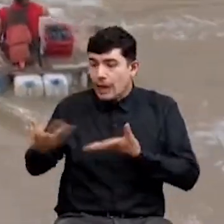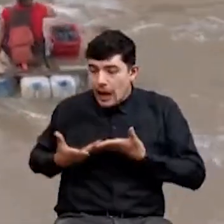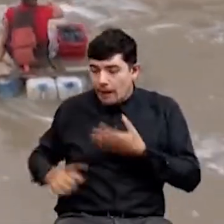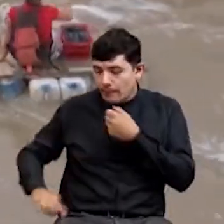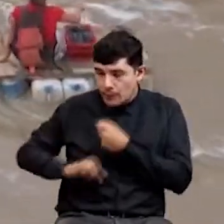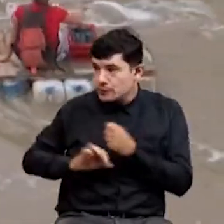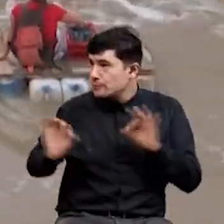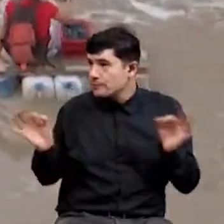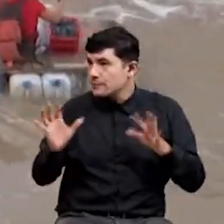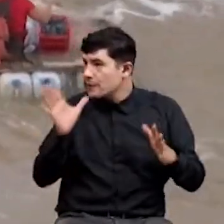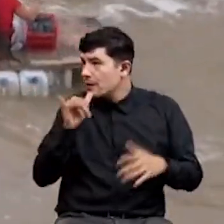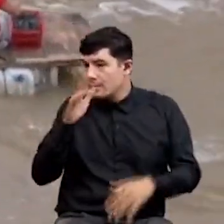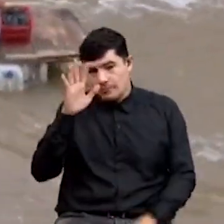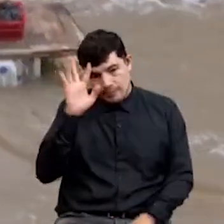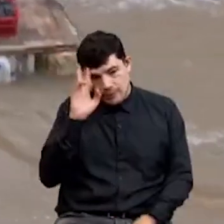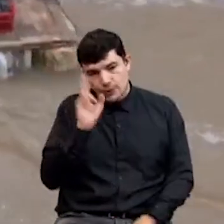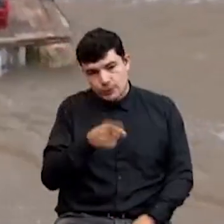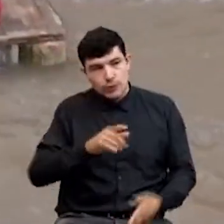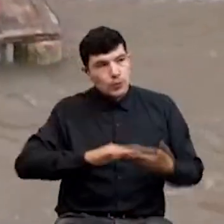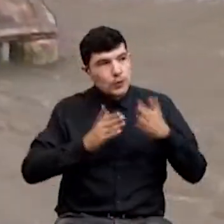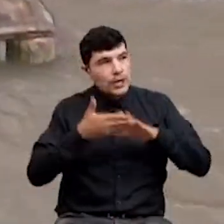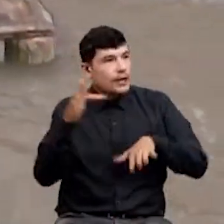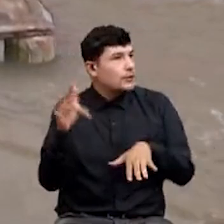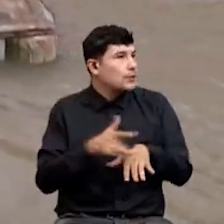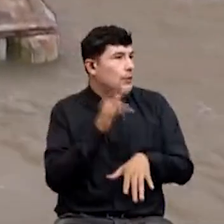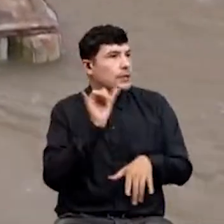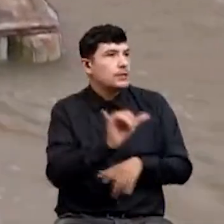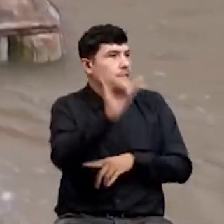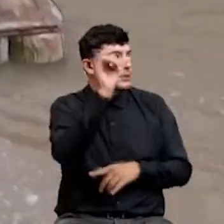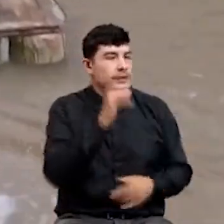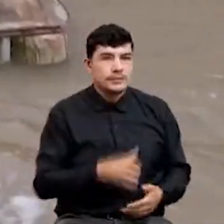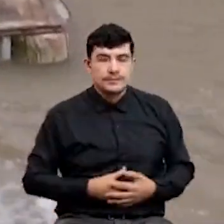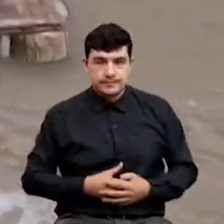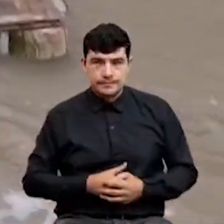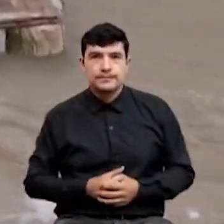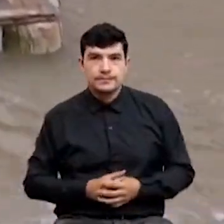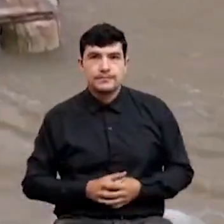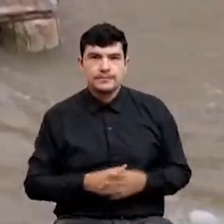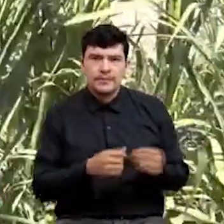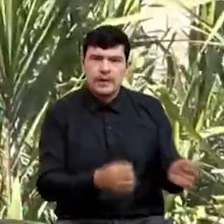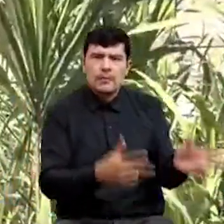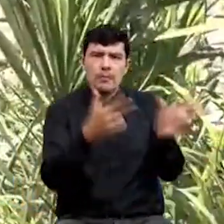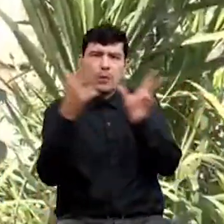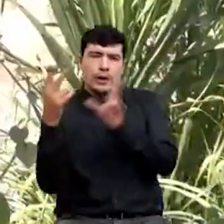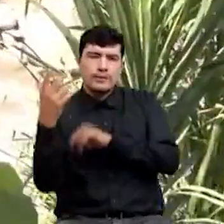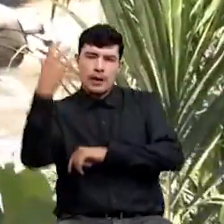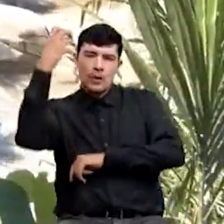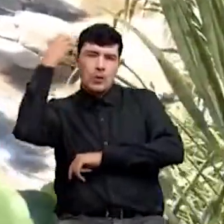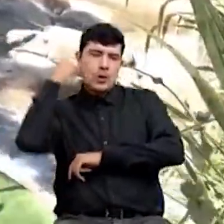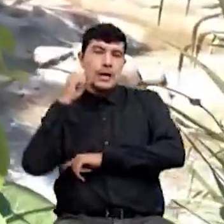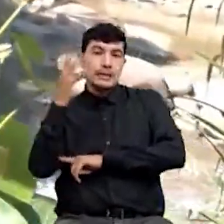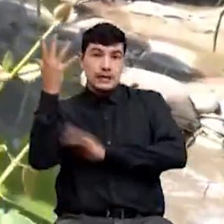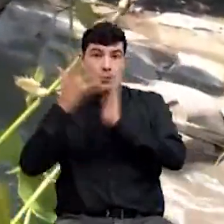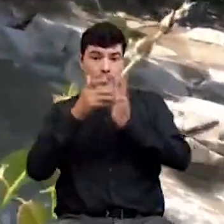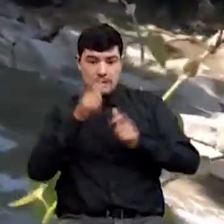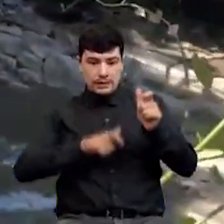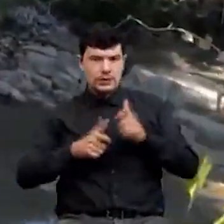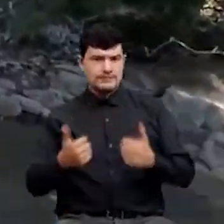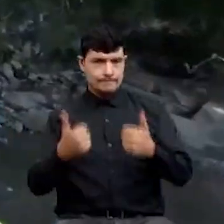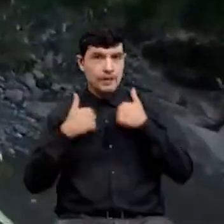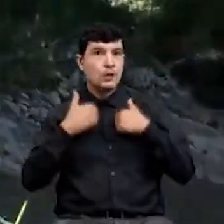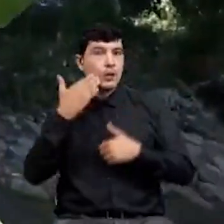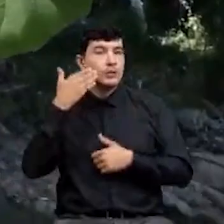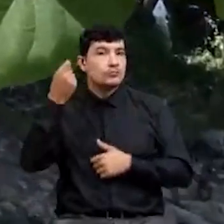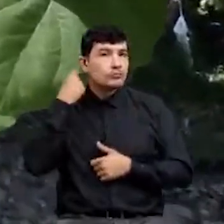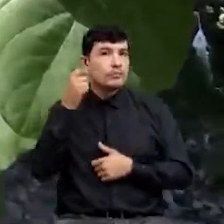ahí donde está el río está echando agua mire la estructura Metálica con la que se beneficiaban más de cinco mil personas fue derribada